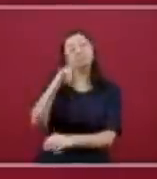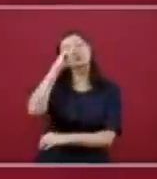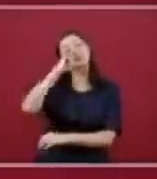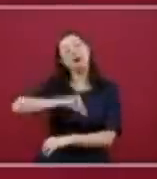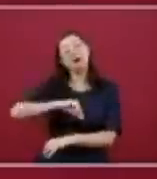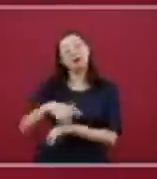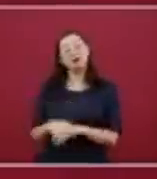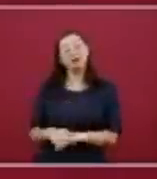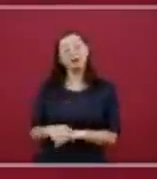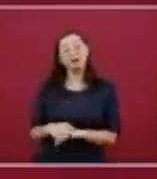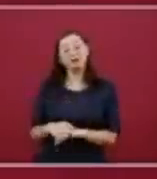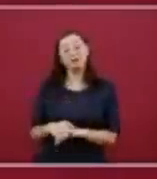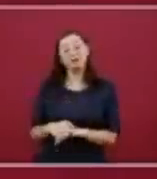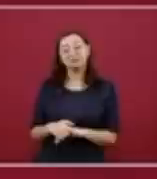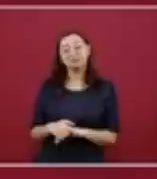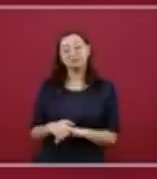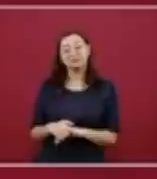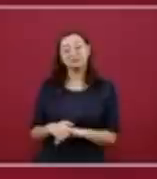sobre